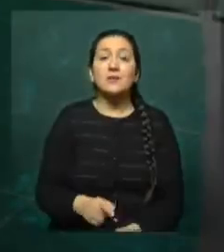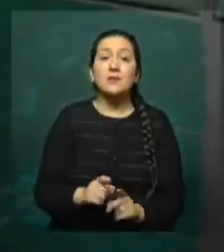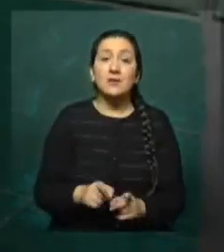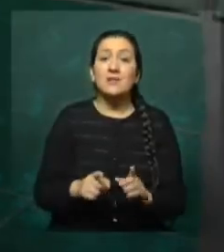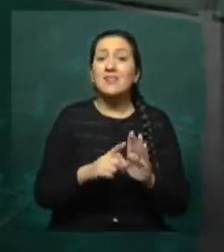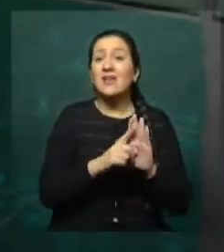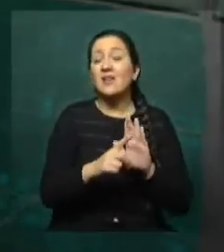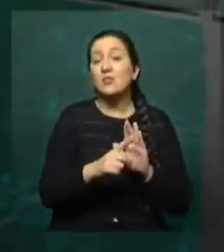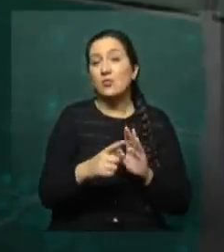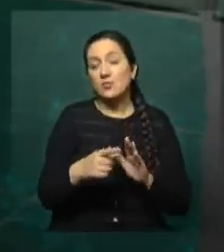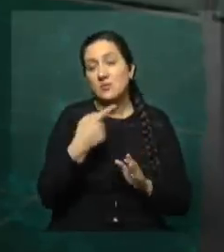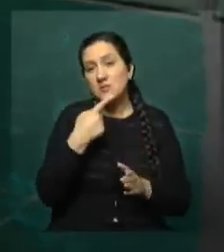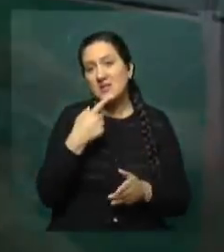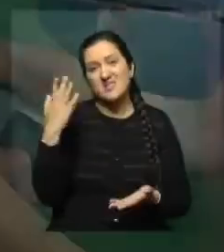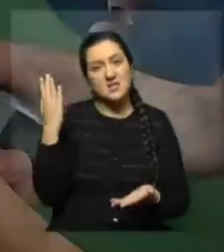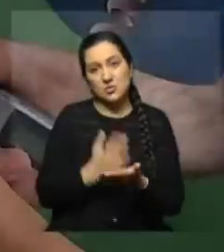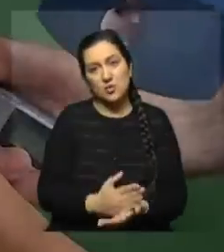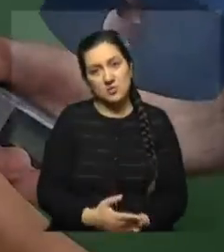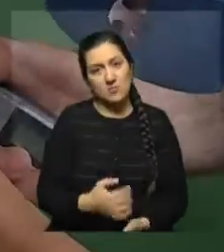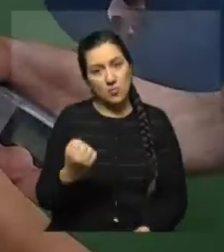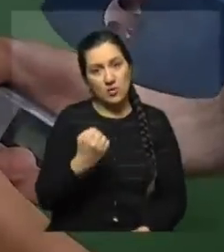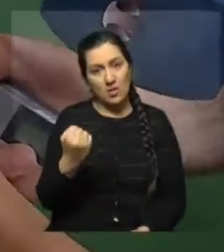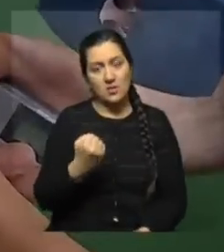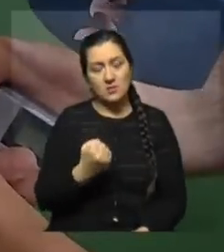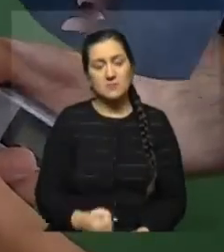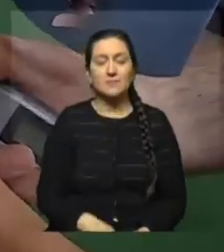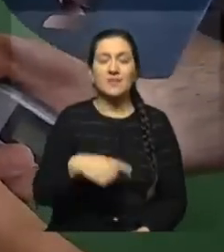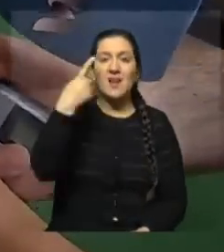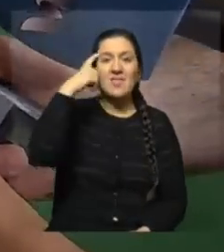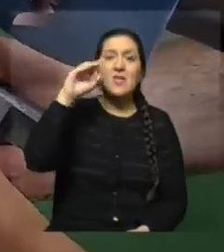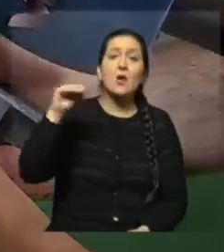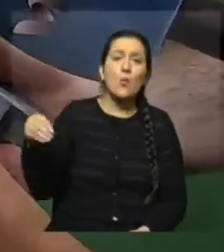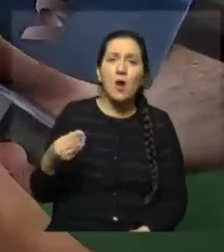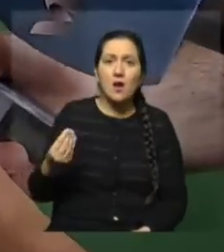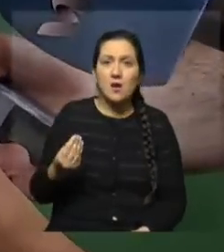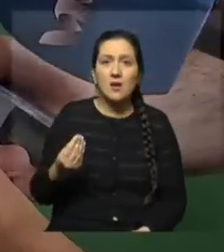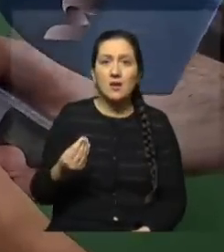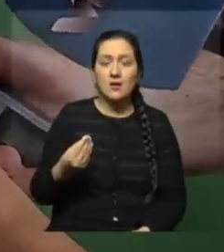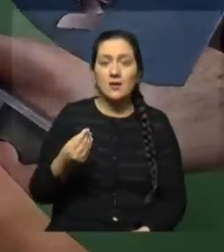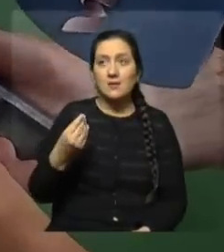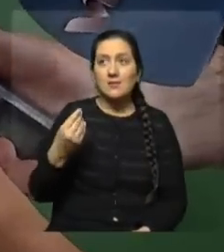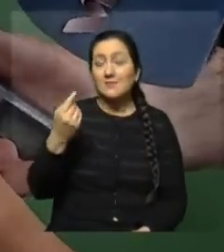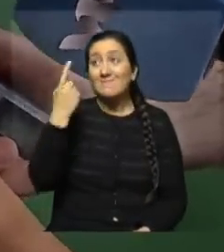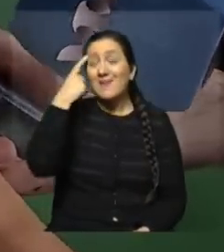establece multas duras La idea es tener una una